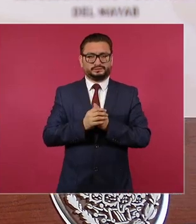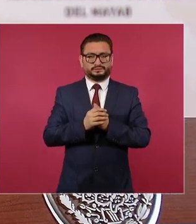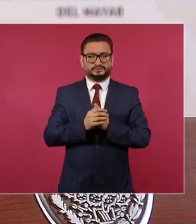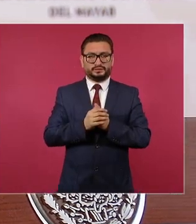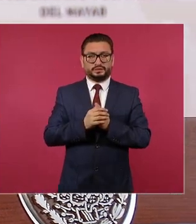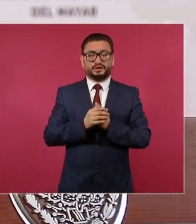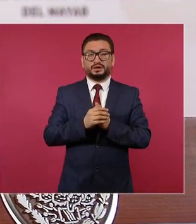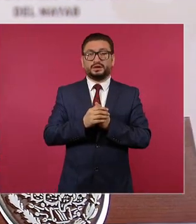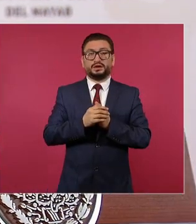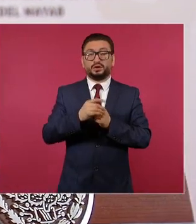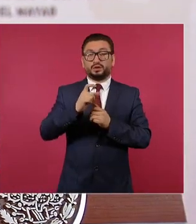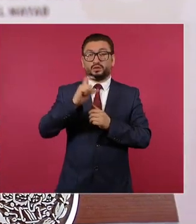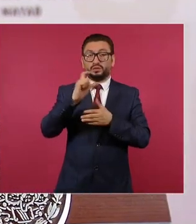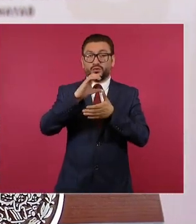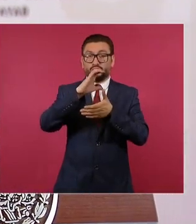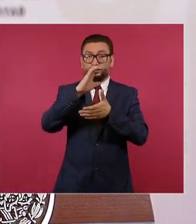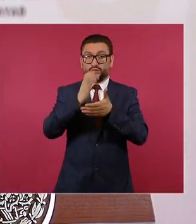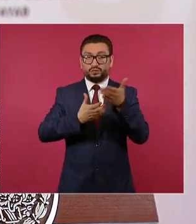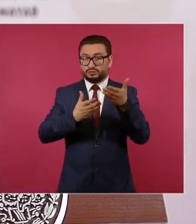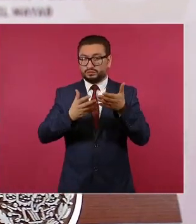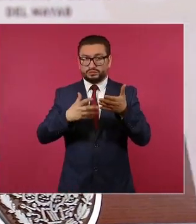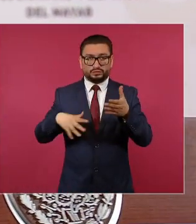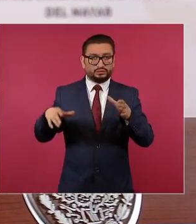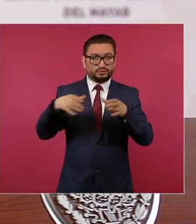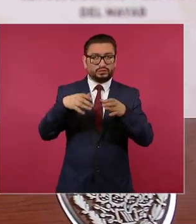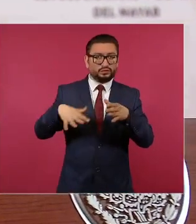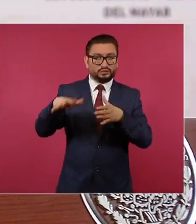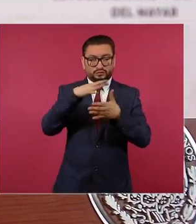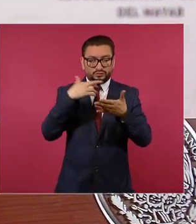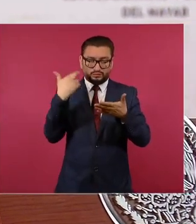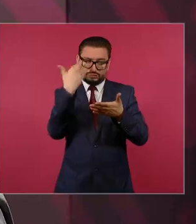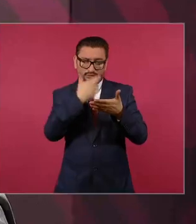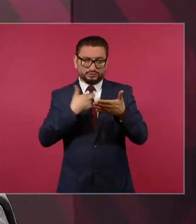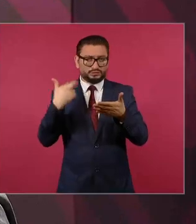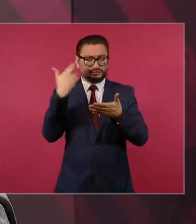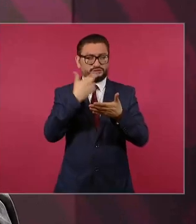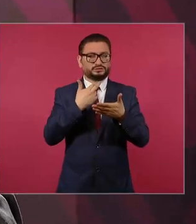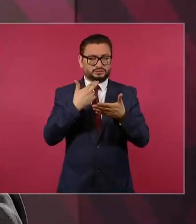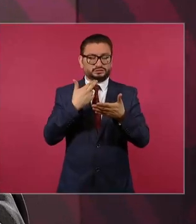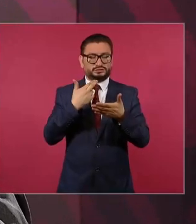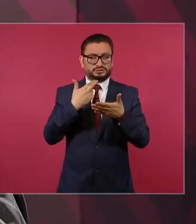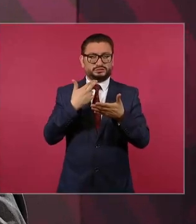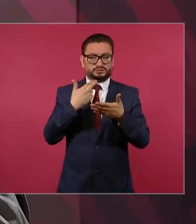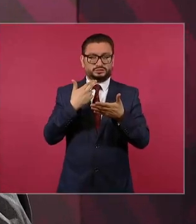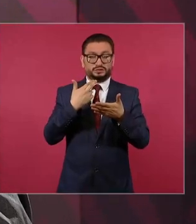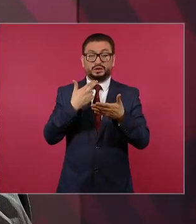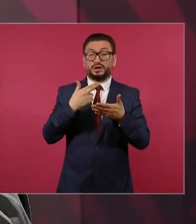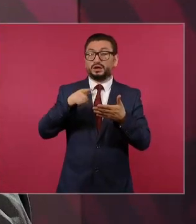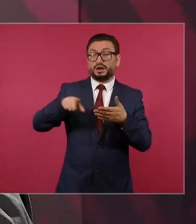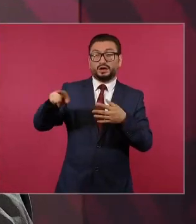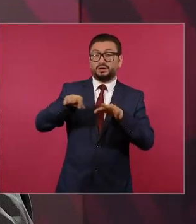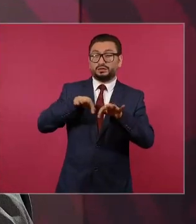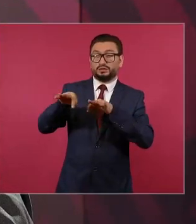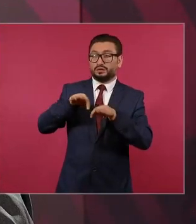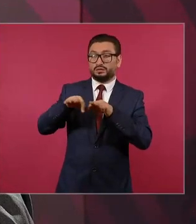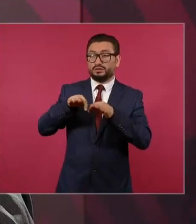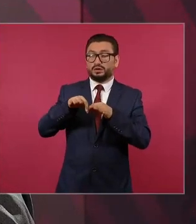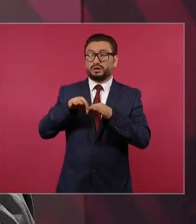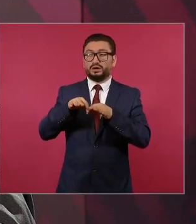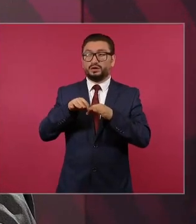la revisión de los contratos colectivos, que no se hagan a espalda de los trabajadores.